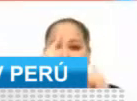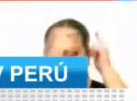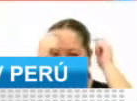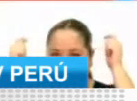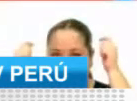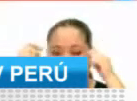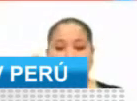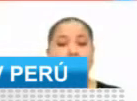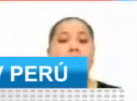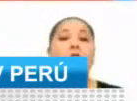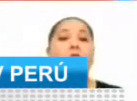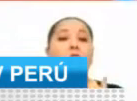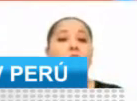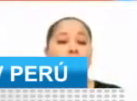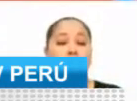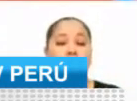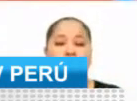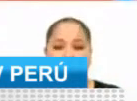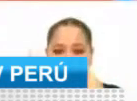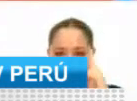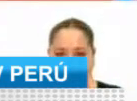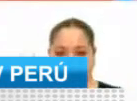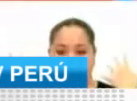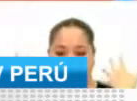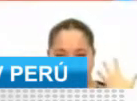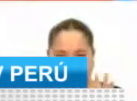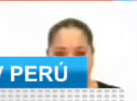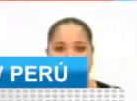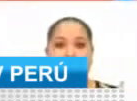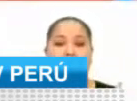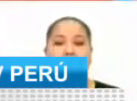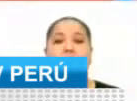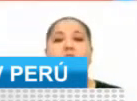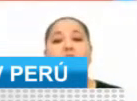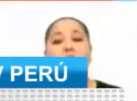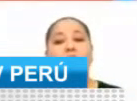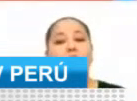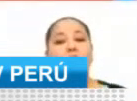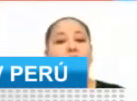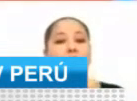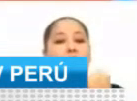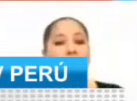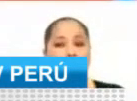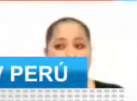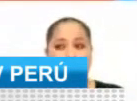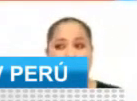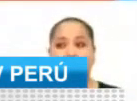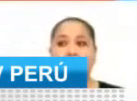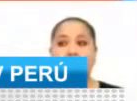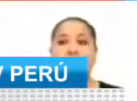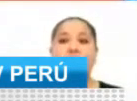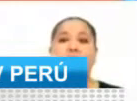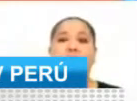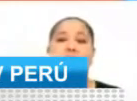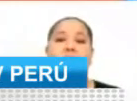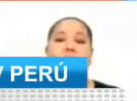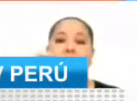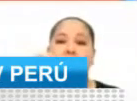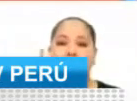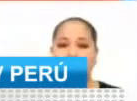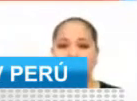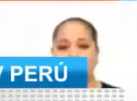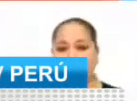Bellido, brindó una conferencia de prensa para informar sobre las acciones realizadas por el Ejecutivo en el marco del bono subsidio económico